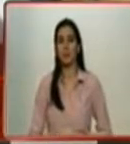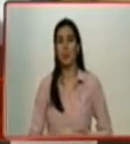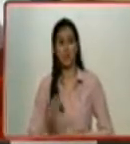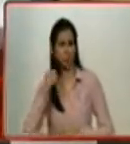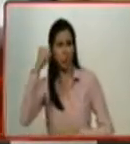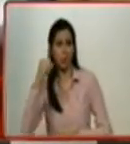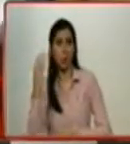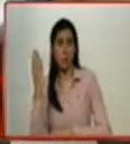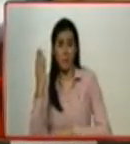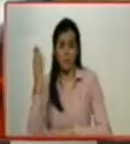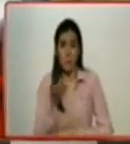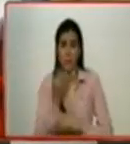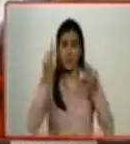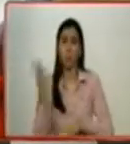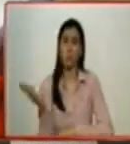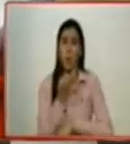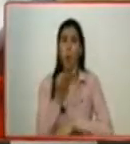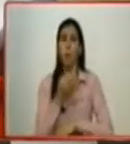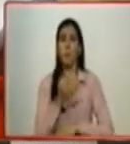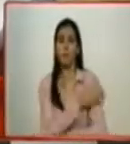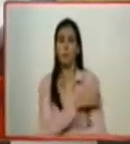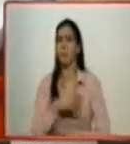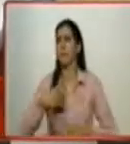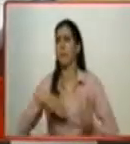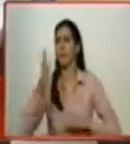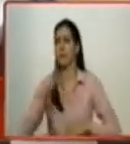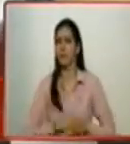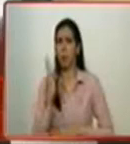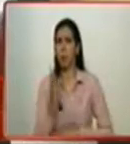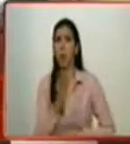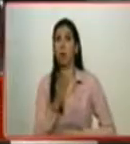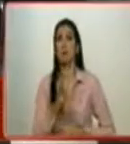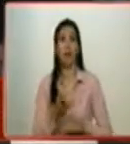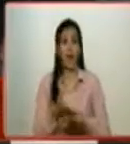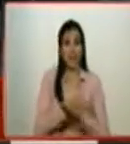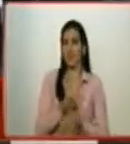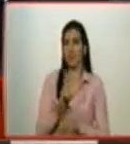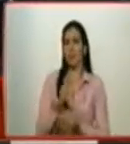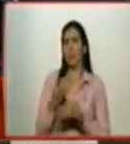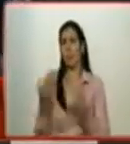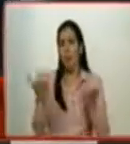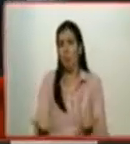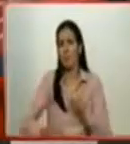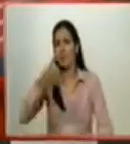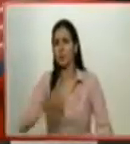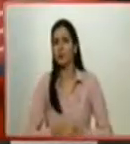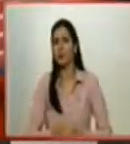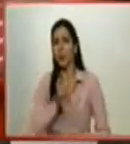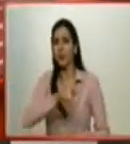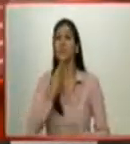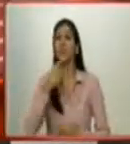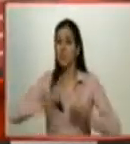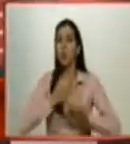nuestro triunfo, la derrota, la derrota que le vamos a dar a la oposición va a ser mucho más contundente que las anteriores. Los militantes reafirmaron el compromiso con